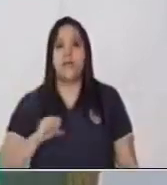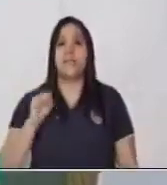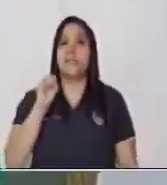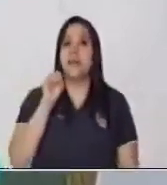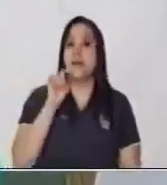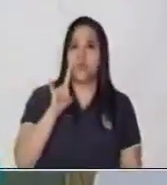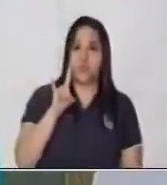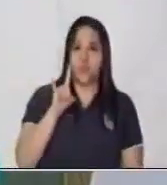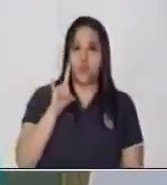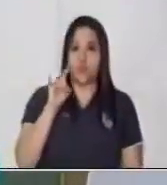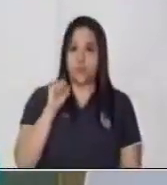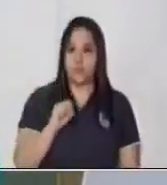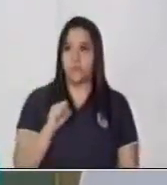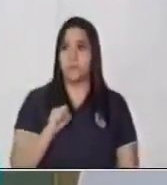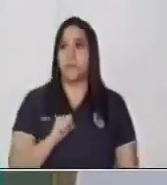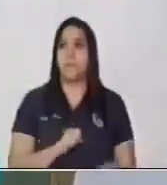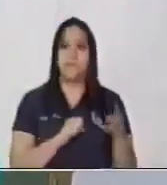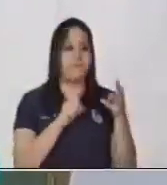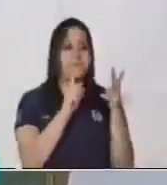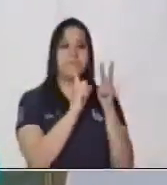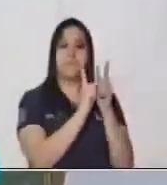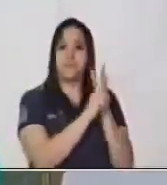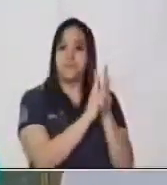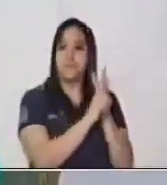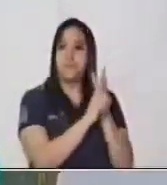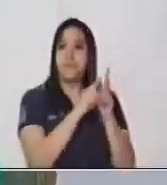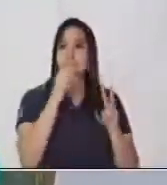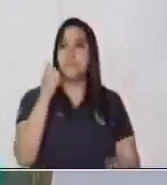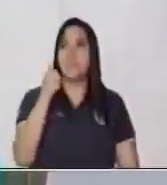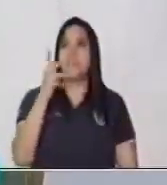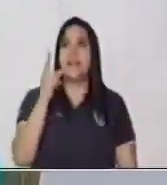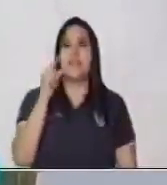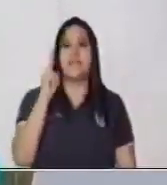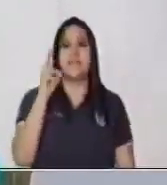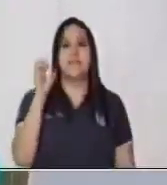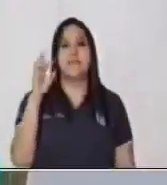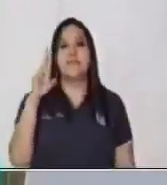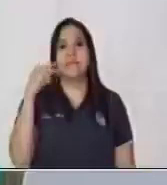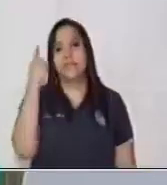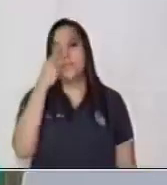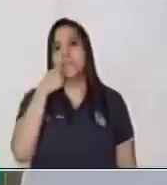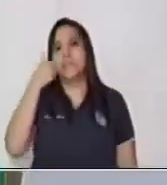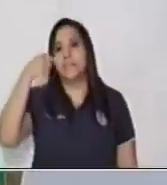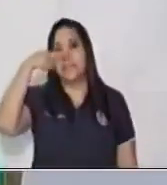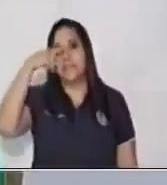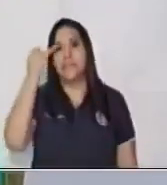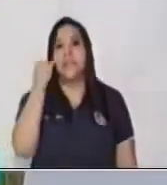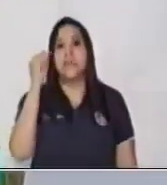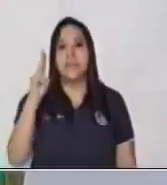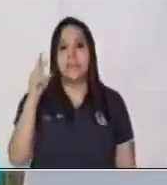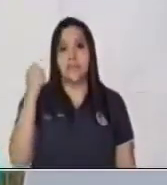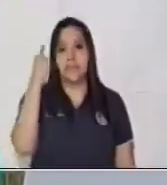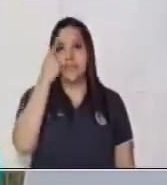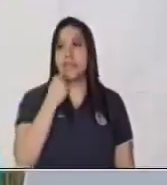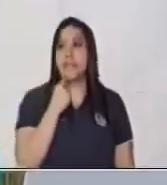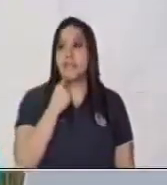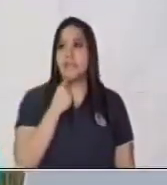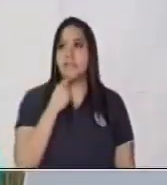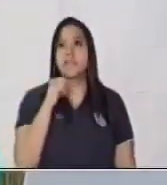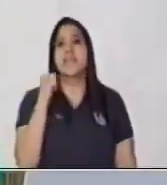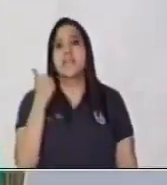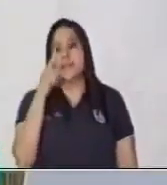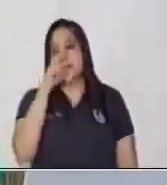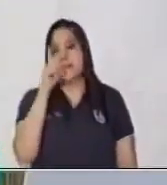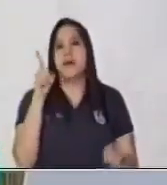la U. También tenemos como número 3 las adversativas. Las adversativas también